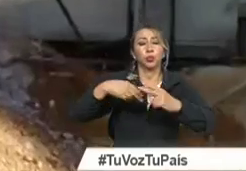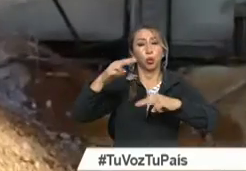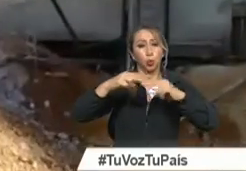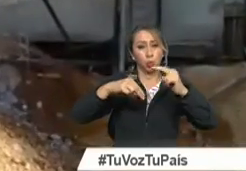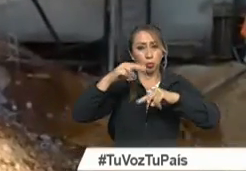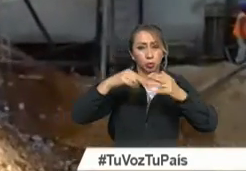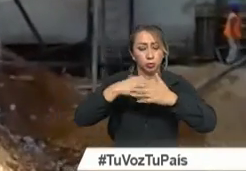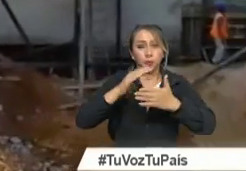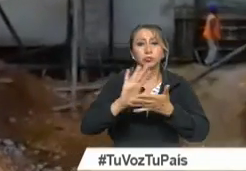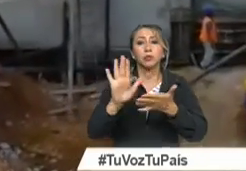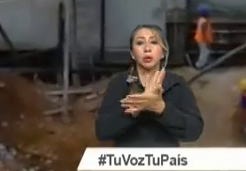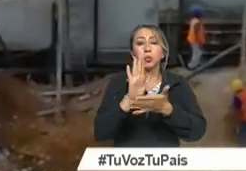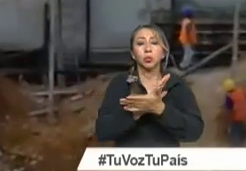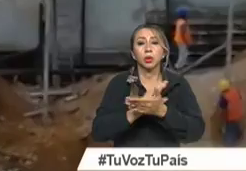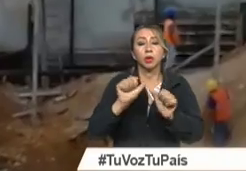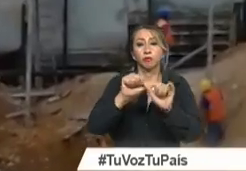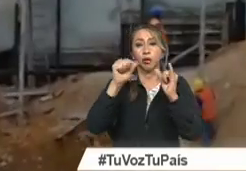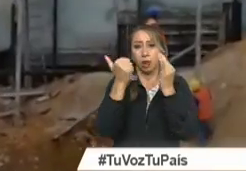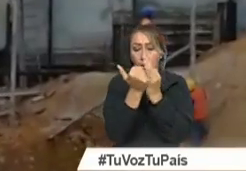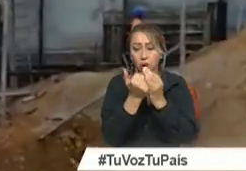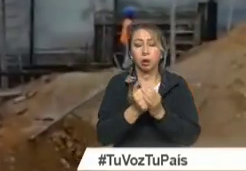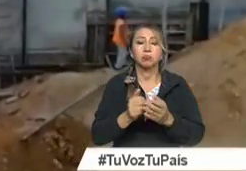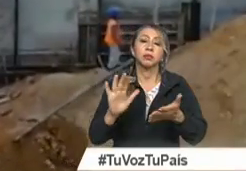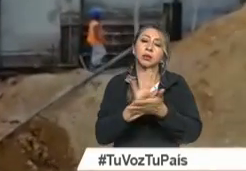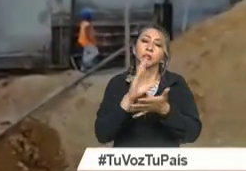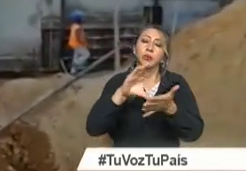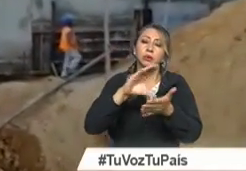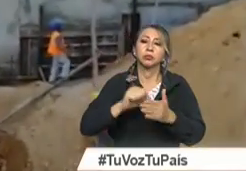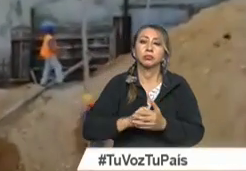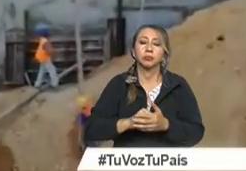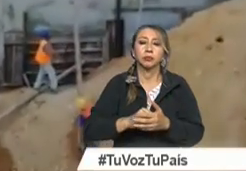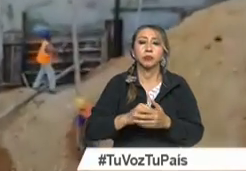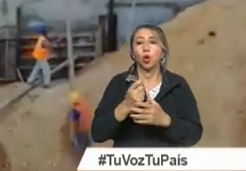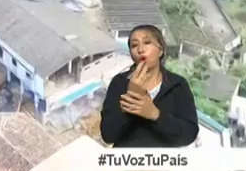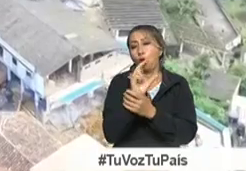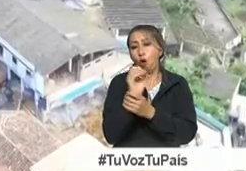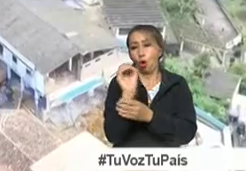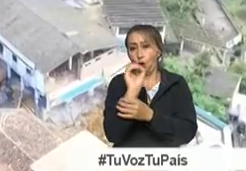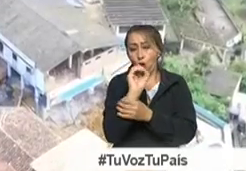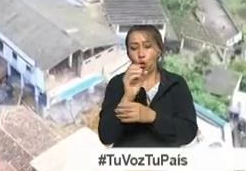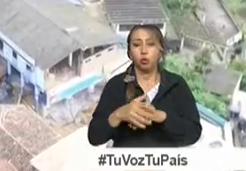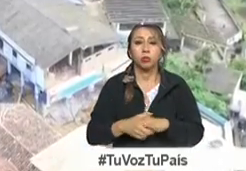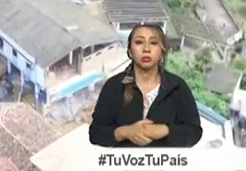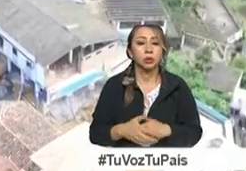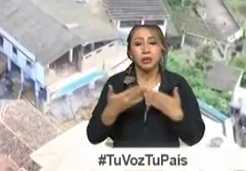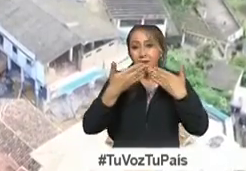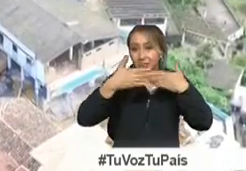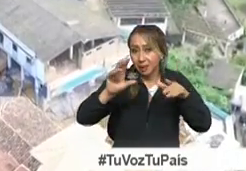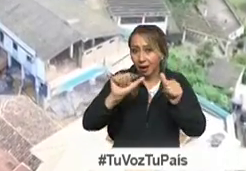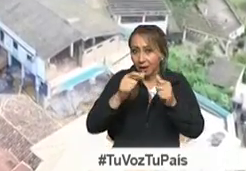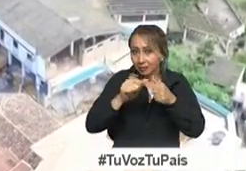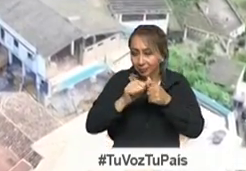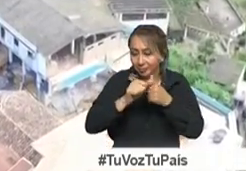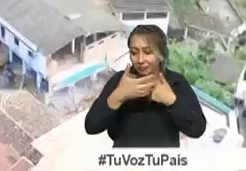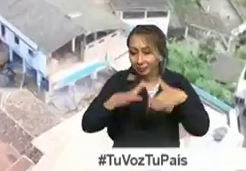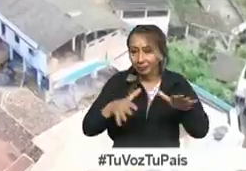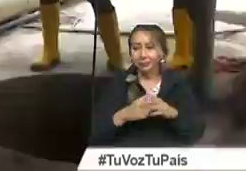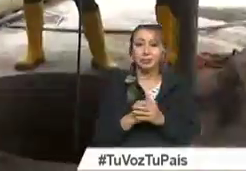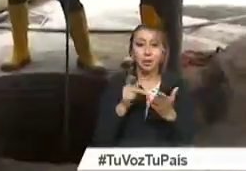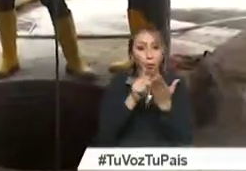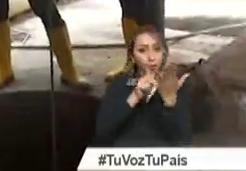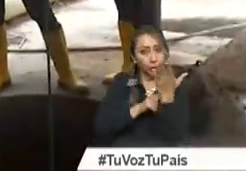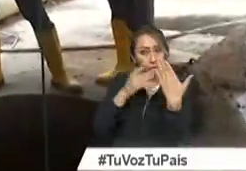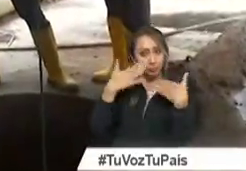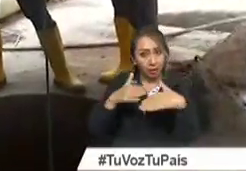colapso en la escuela fe y alegría en la ciudad de zaruma provincia del oro se encuentra en su etapa final este proceso se da una vez